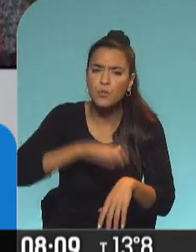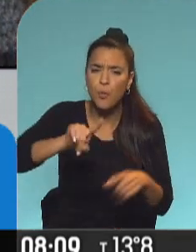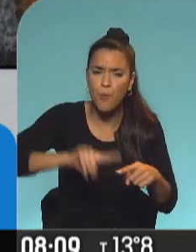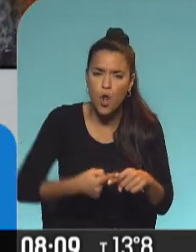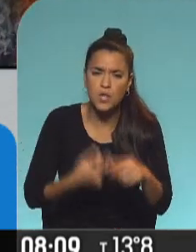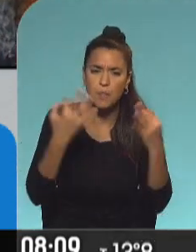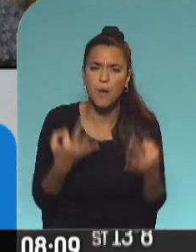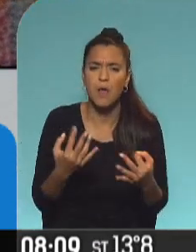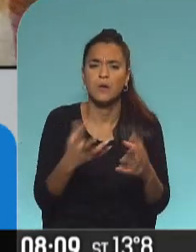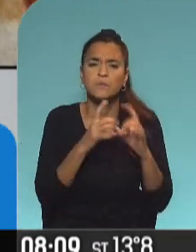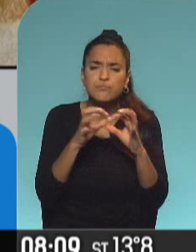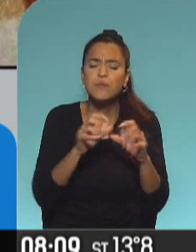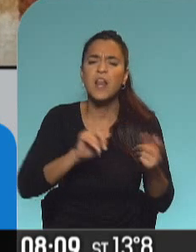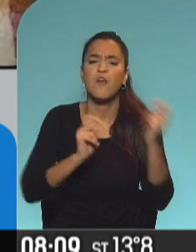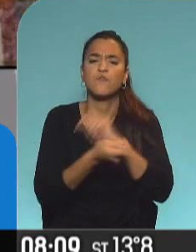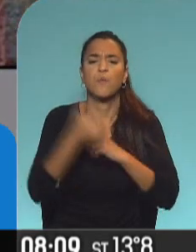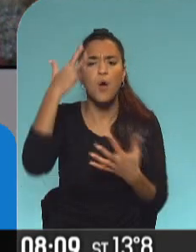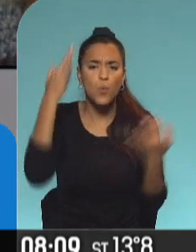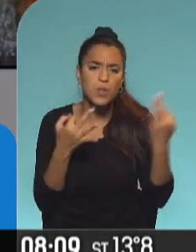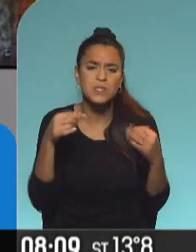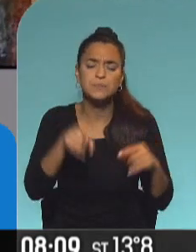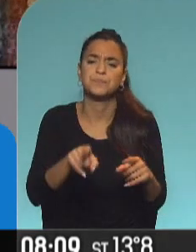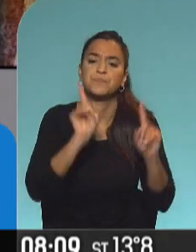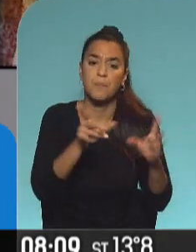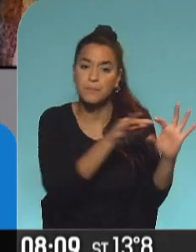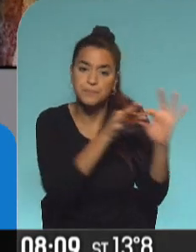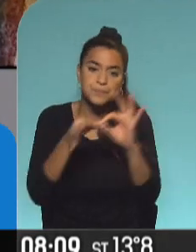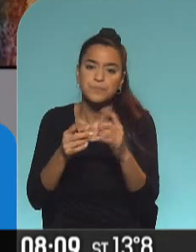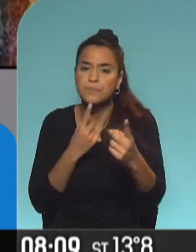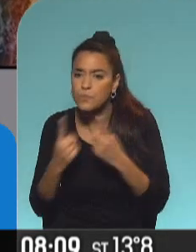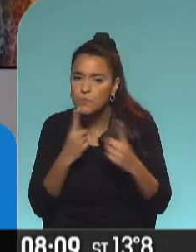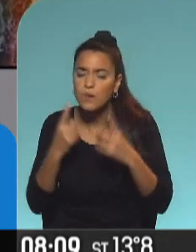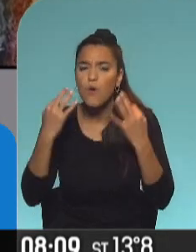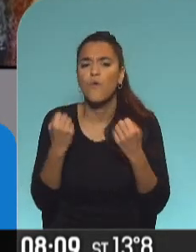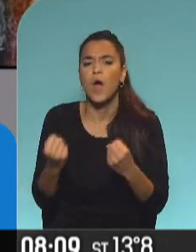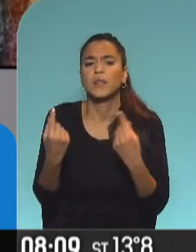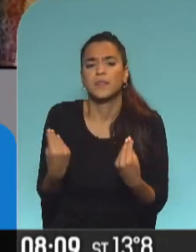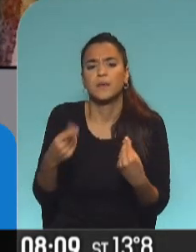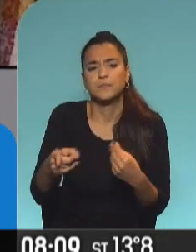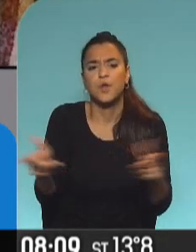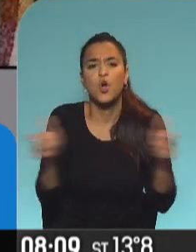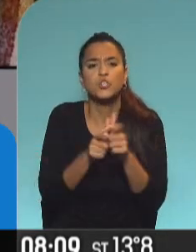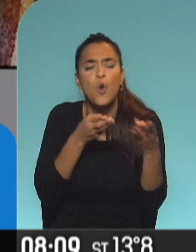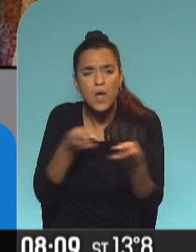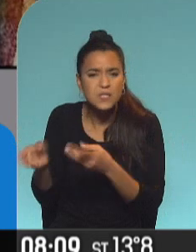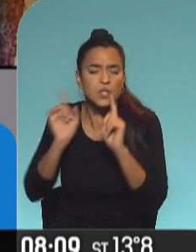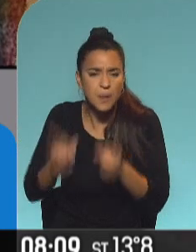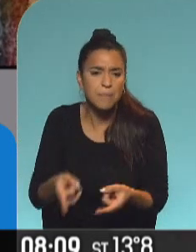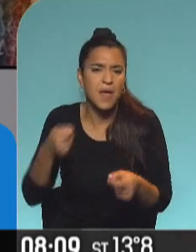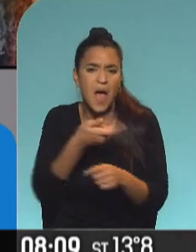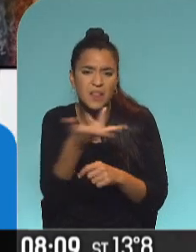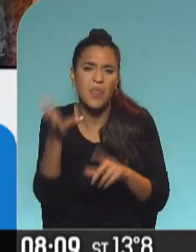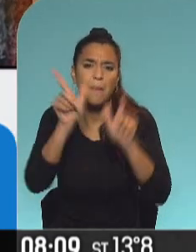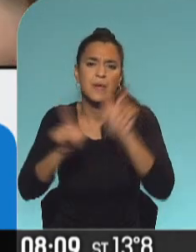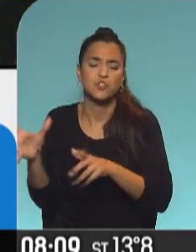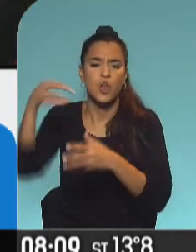para tratar justamente la reforma judicial? Y en este sentido, los cuestionamientos más fuertes vienen hacia este Consejo Asesor y hacia la cantidad de miembros